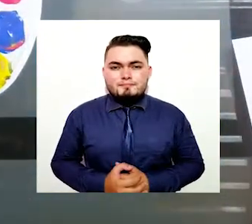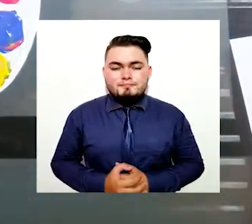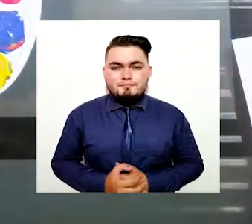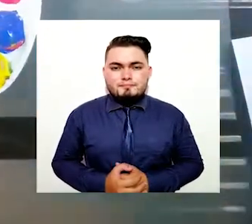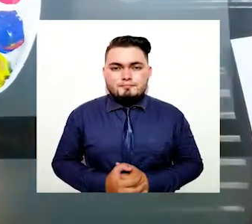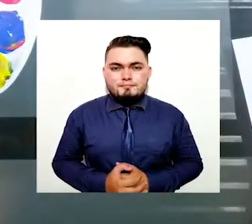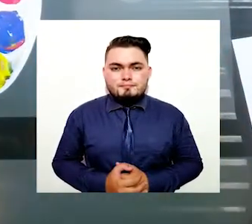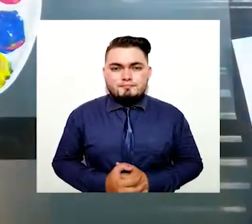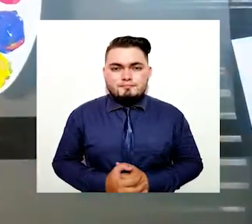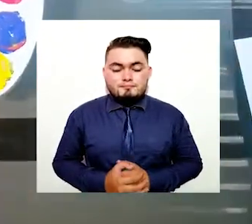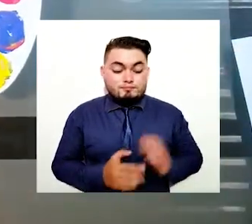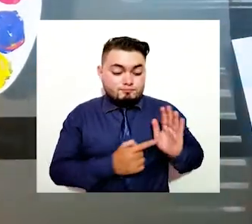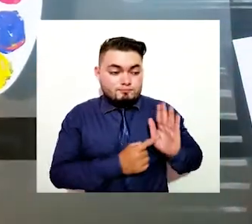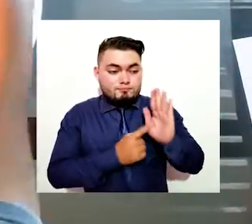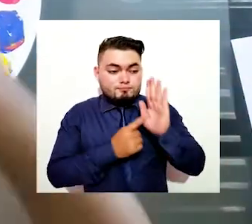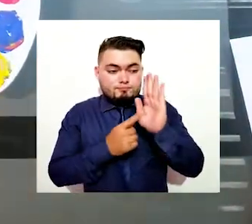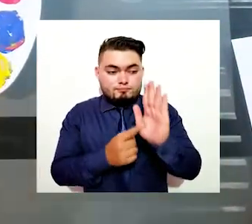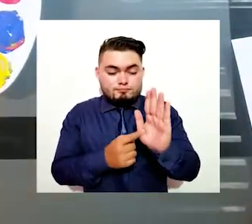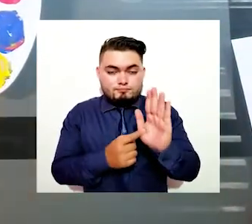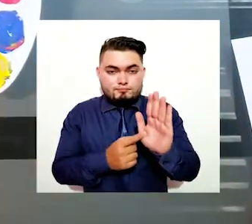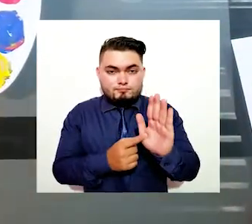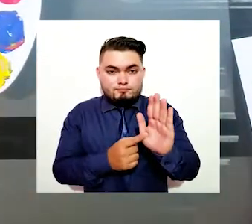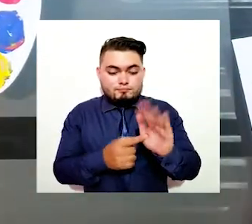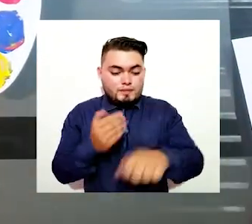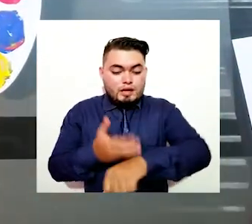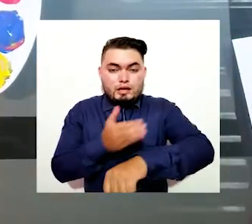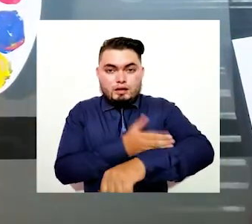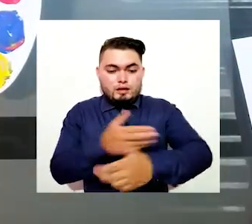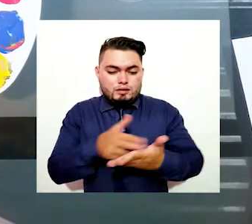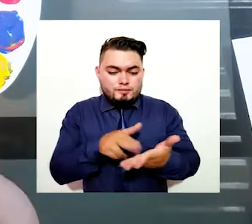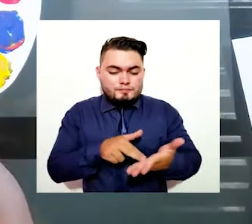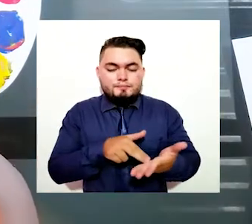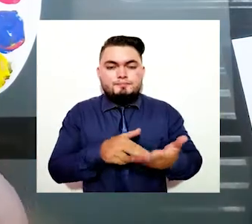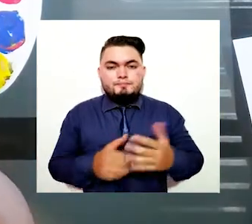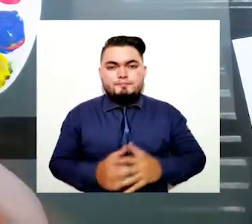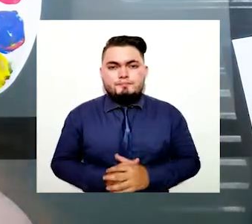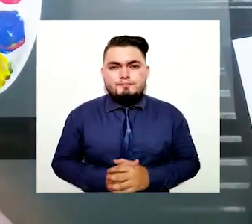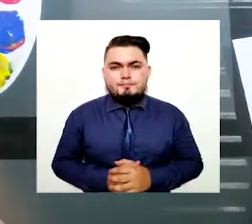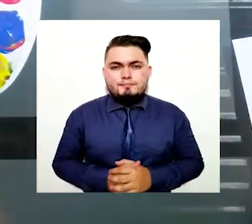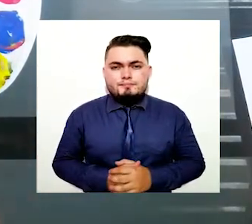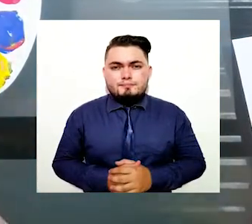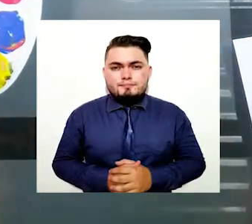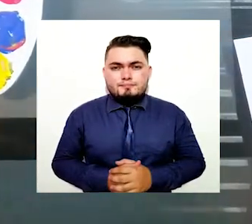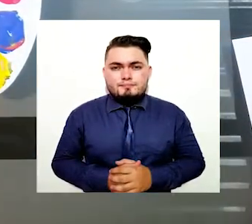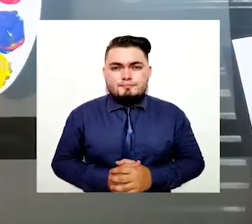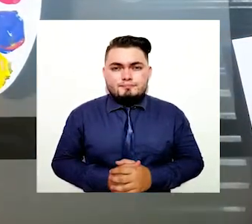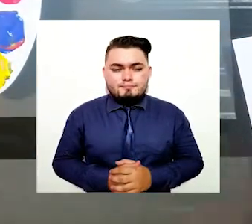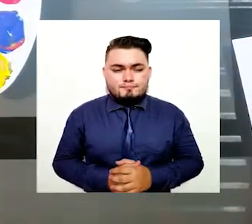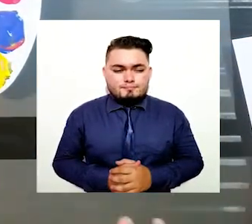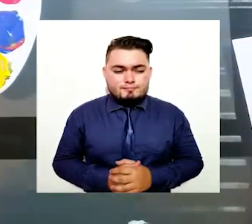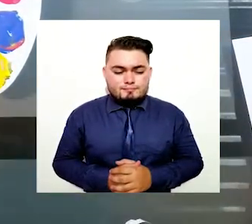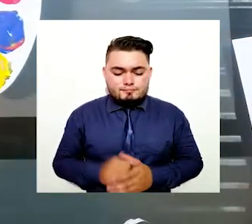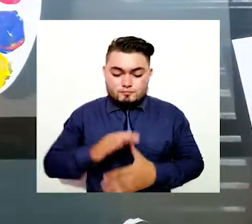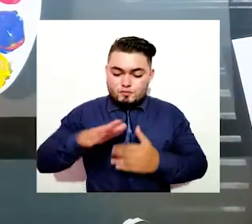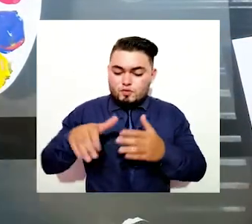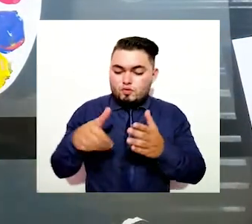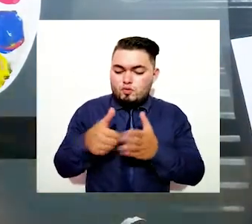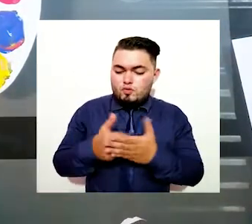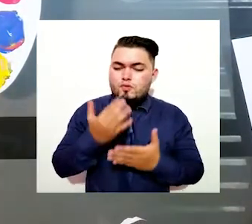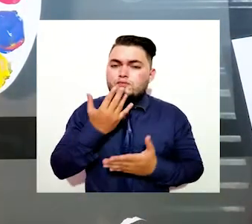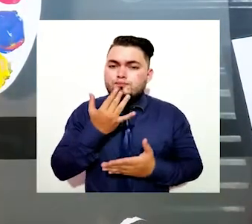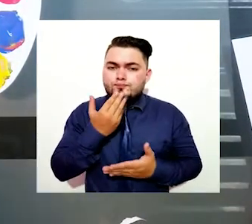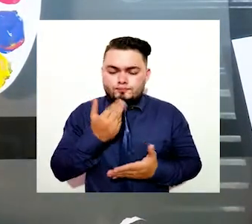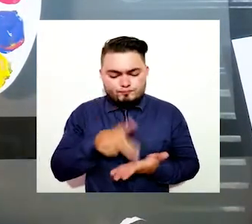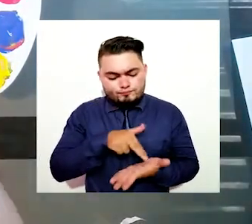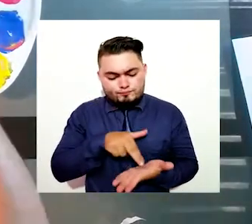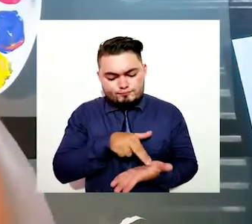En este momento ya les muestro un mosaico que ya había pintado y con este vamos a comenzar a rellenar todos los colores que